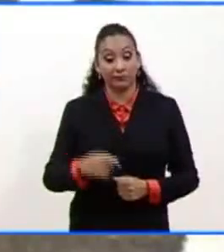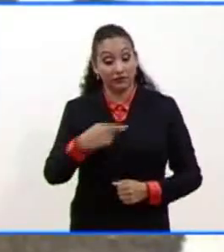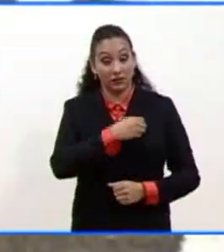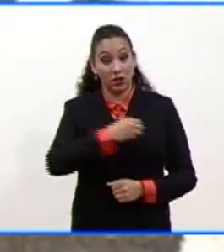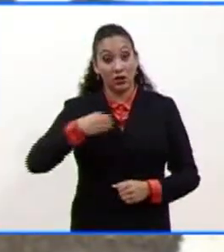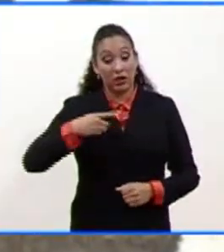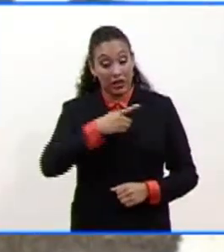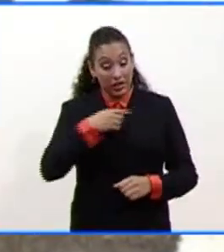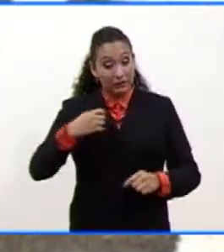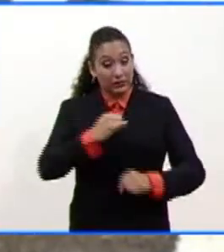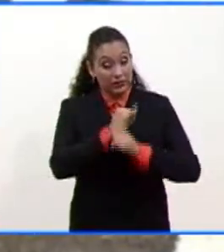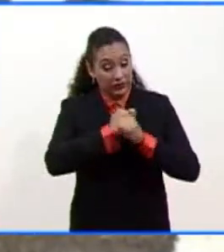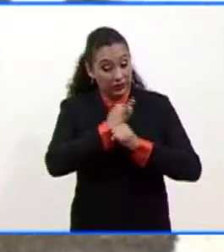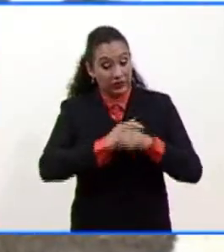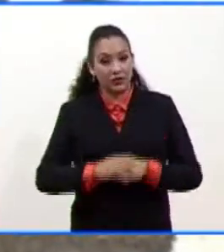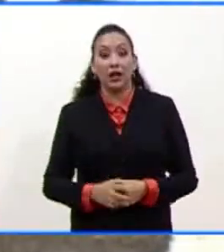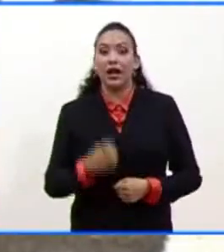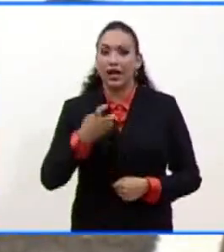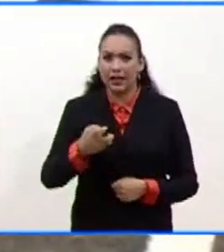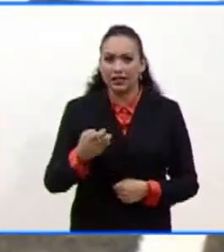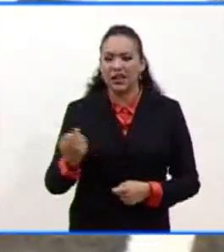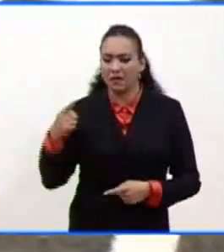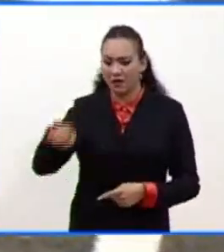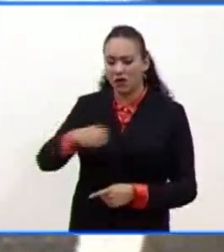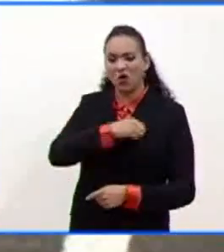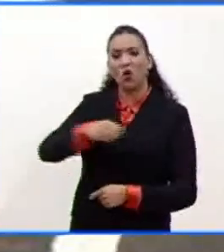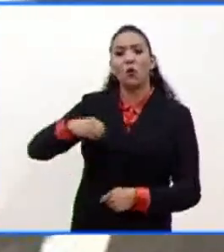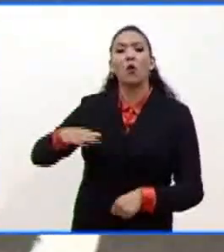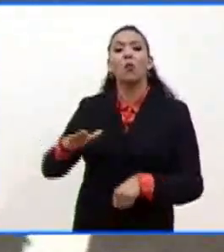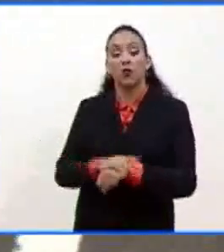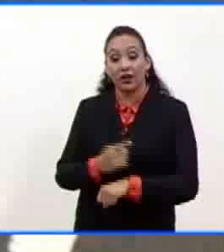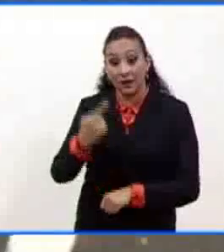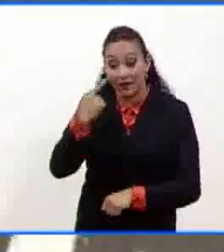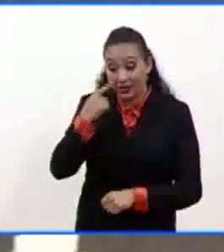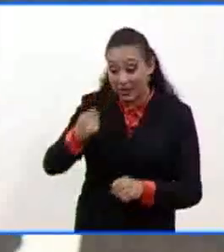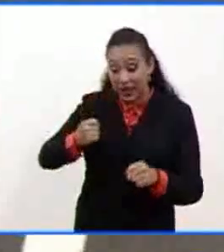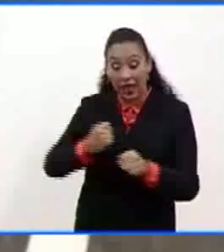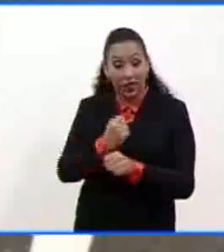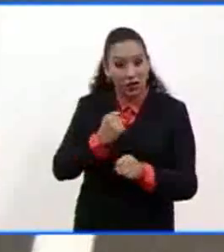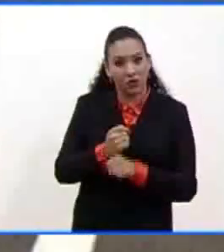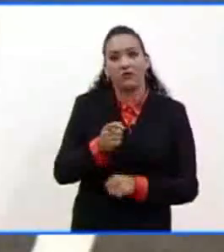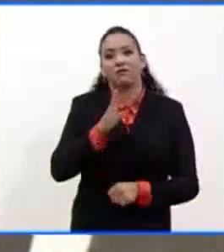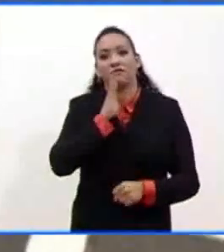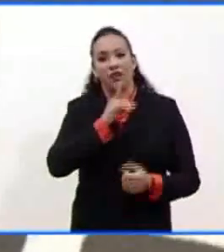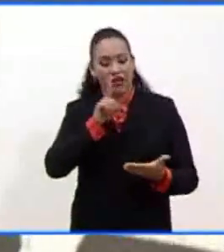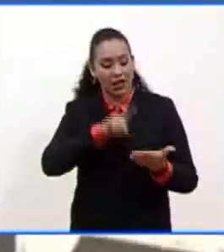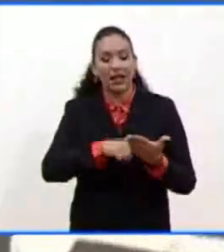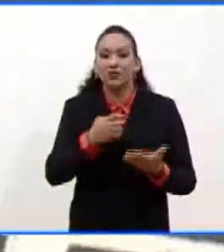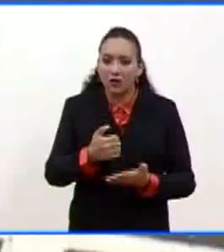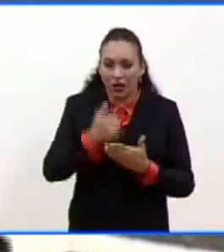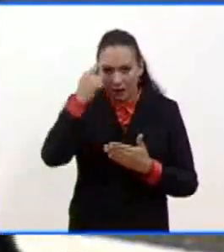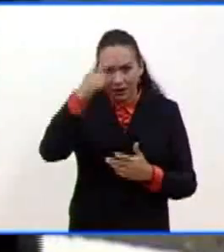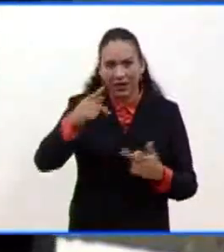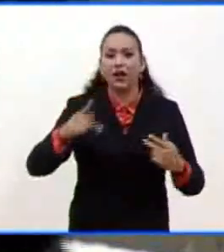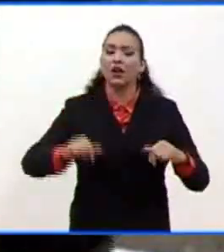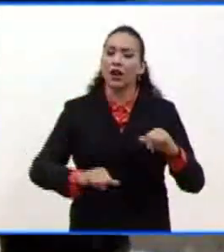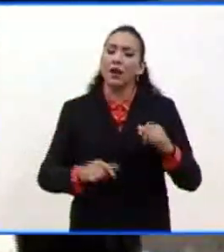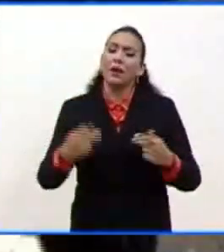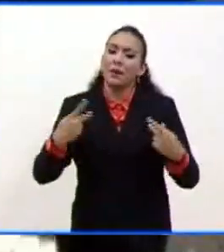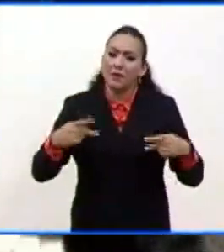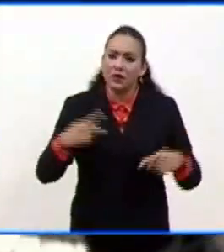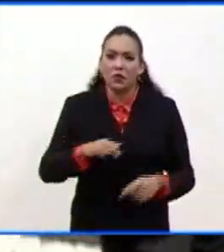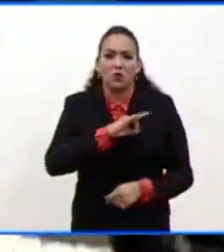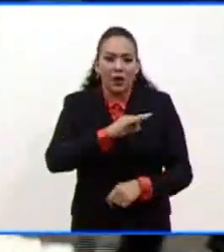obligación de investigarla, medida que es obligatoria, ya que la tortura también incide en la defensa adecuada de los gobernados